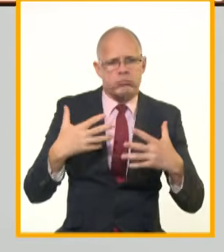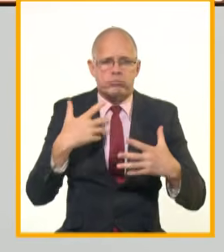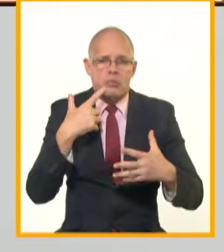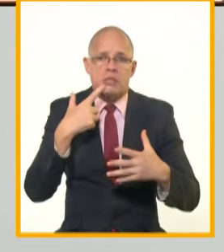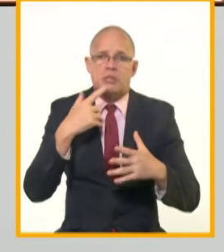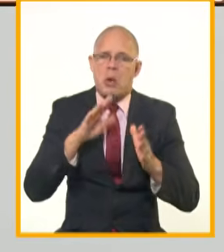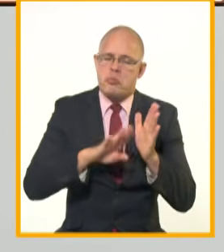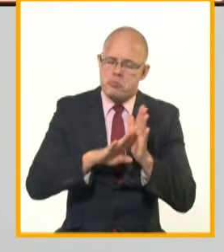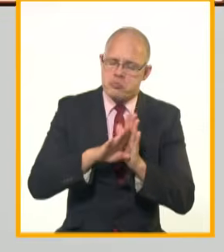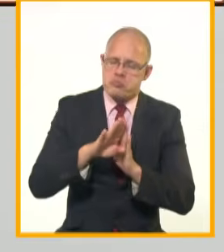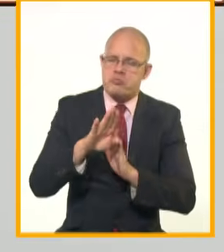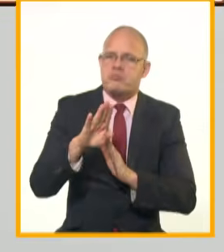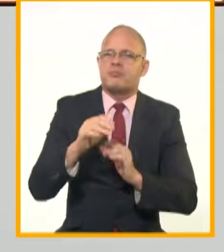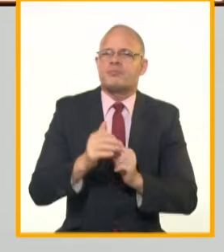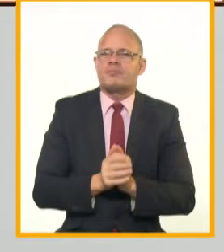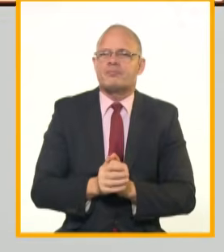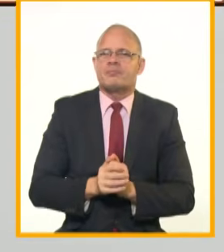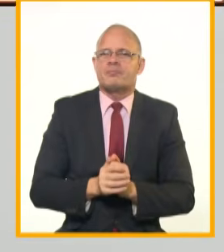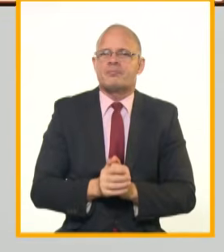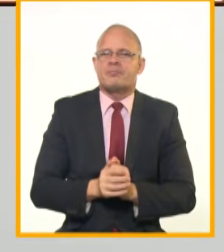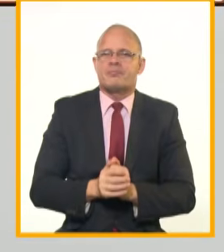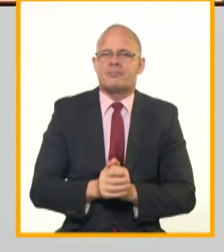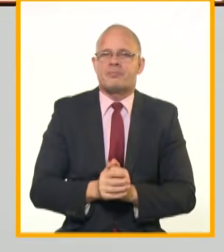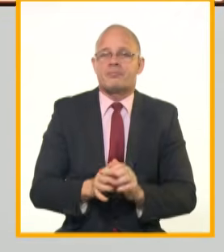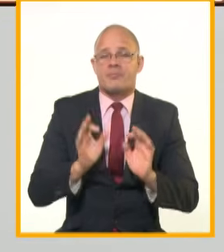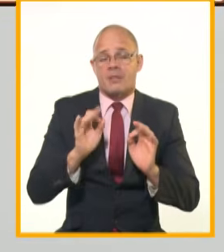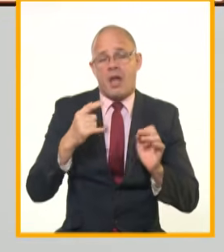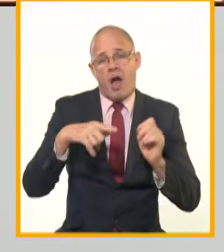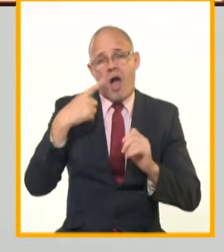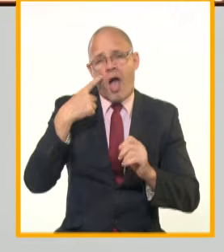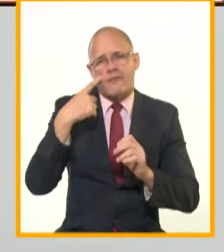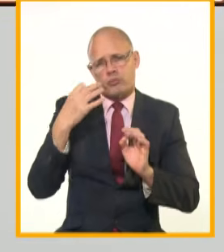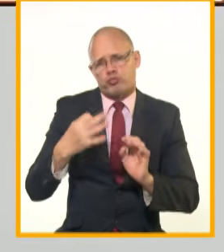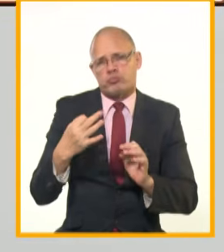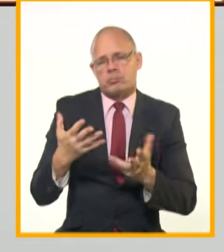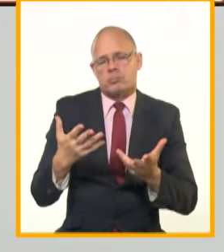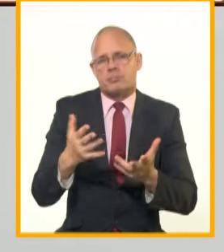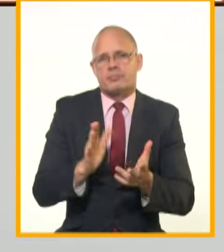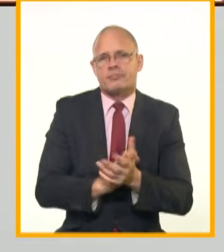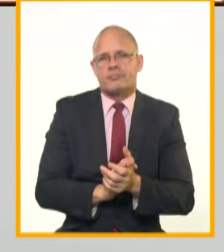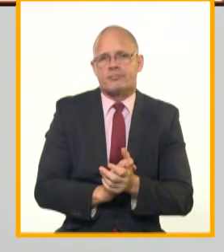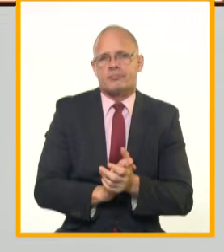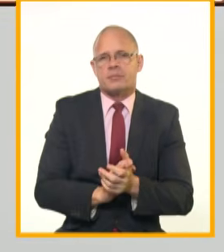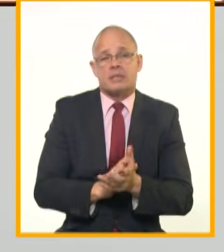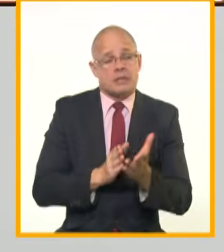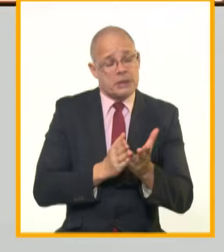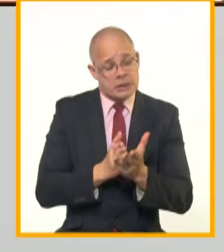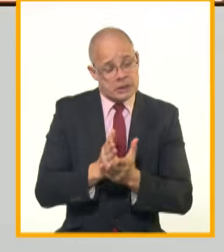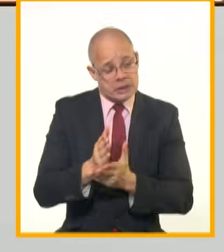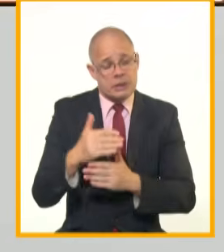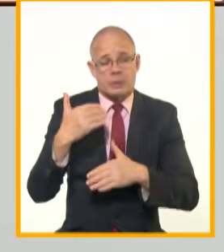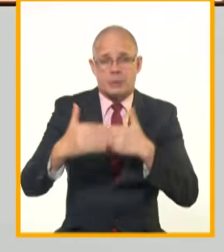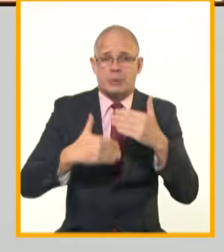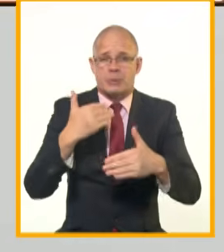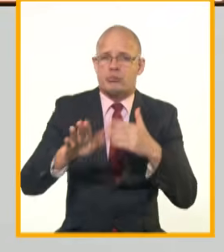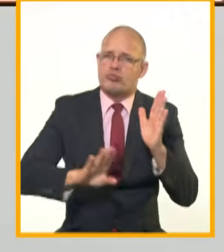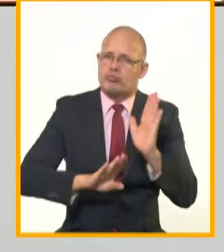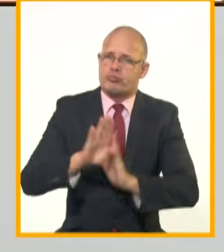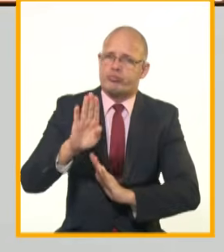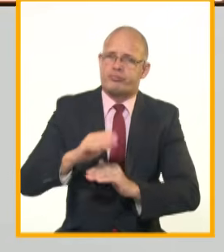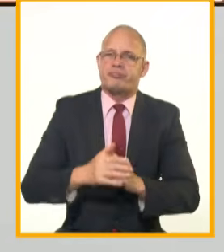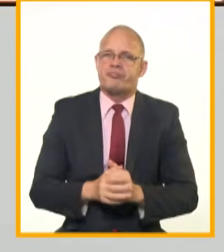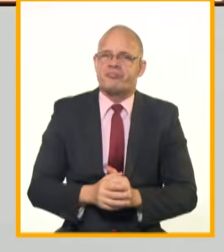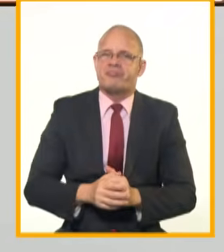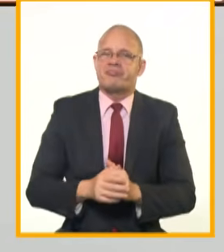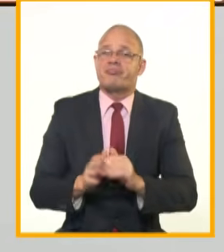universidad tiene un peso indiscutible y se reconoce. Y vamos a seguir creciendo con la universidad. Nuestra